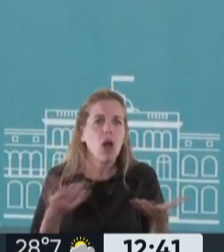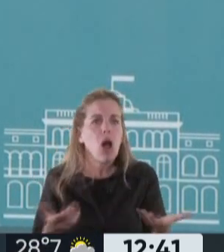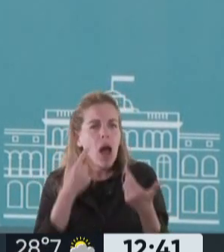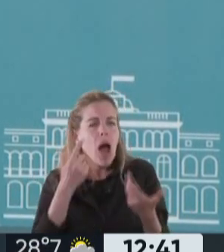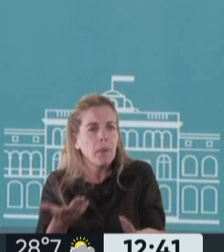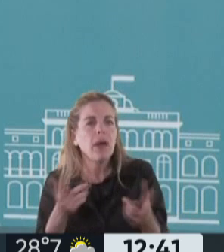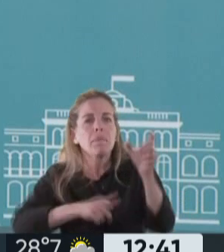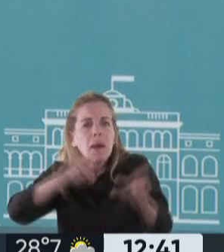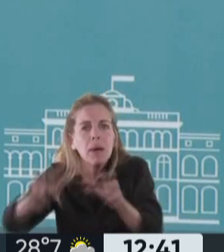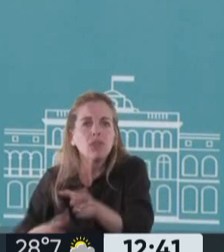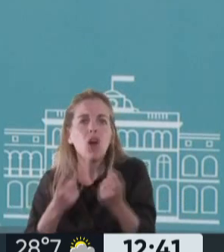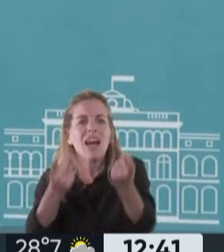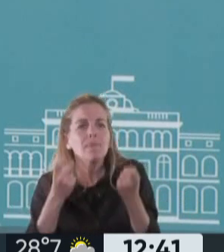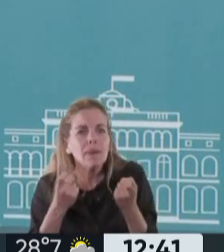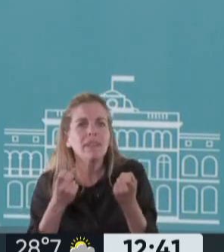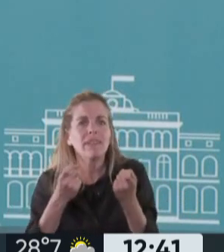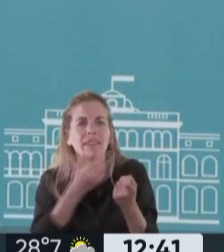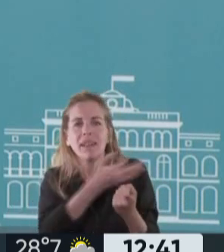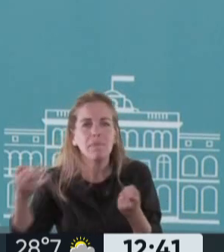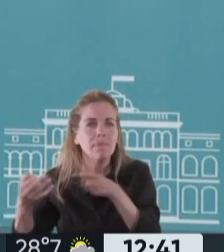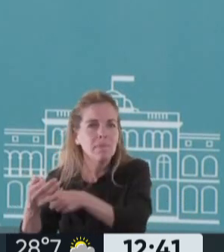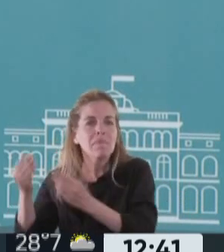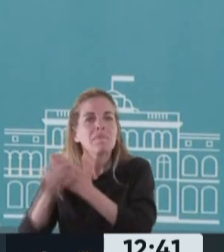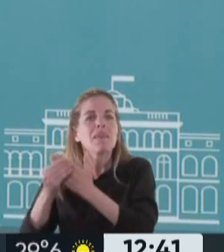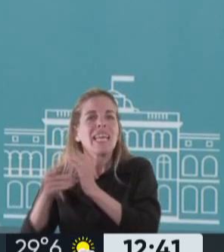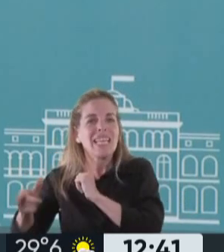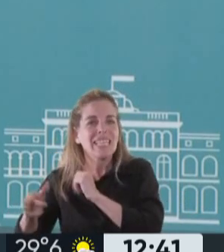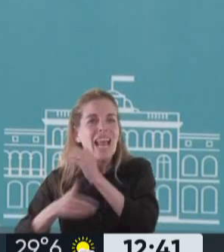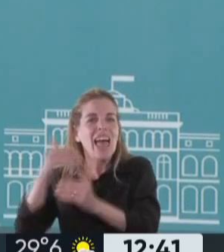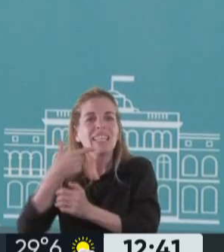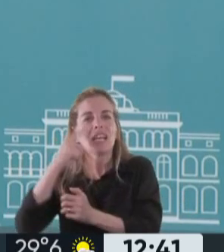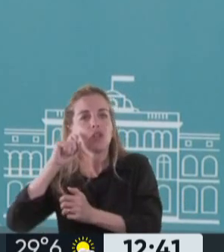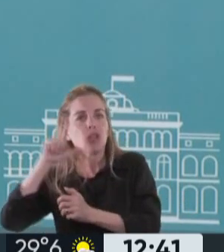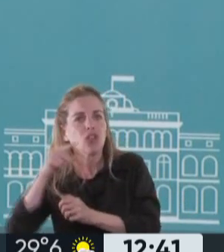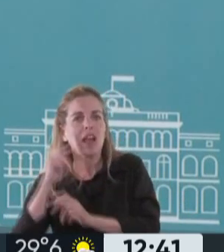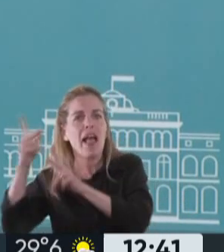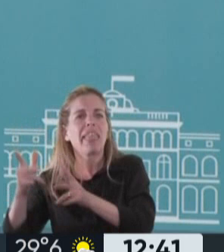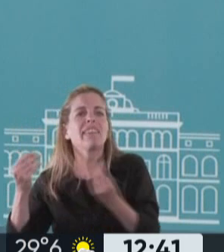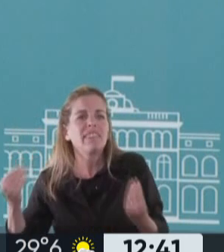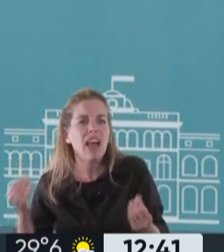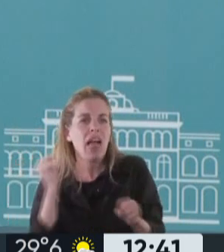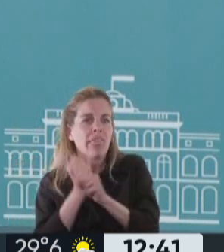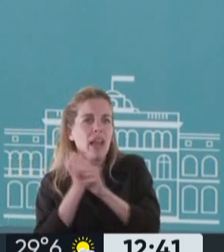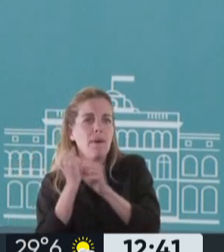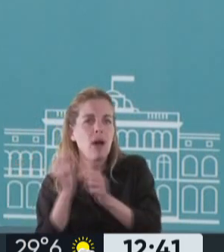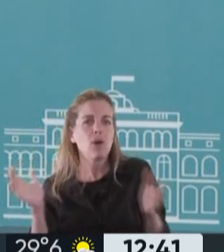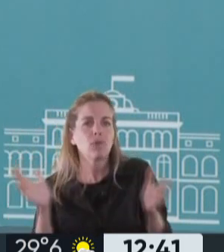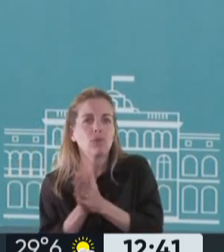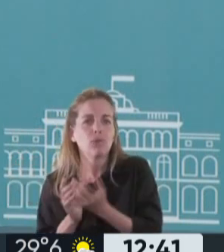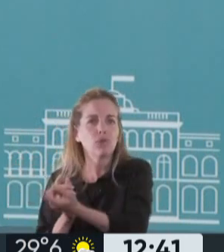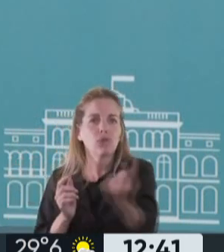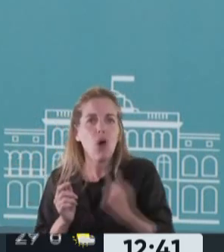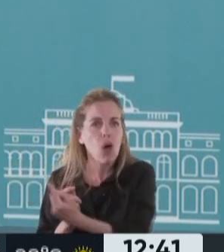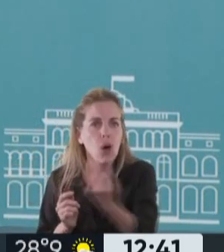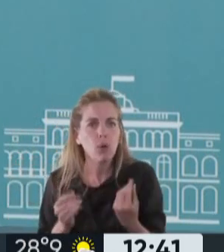más vulnerables, lo que muy bien decía nuestra ministra de Desarrollo Social, este trabajo en conjunto con trabajo para